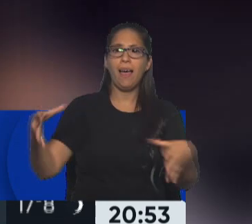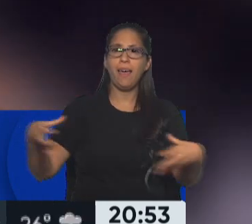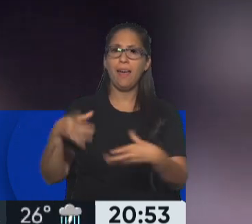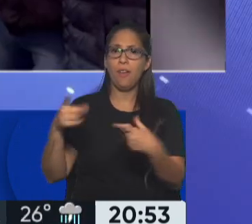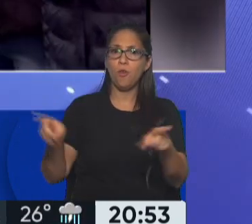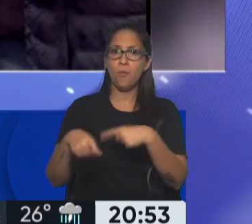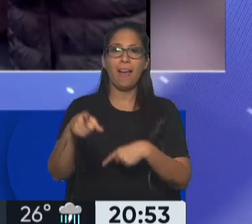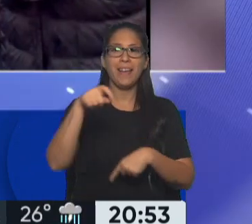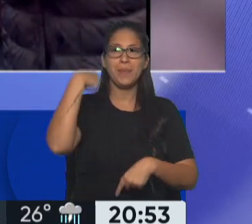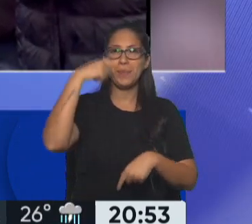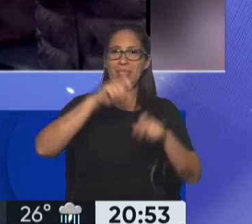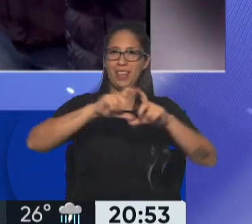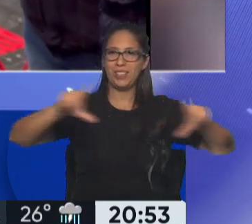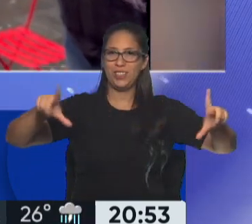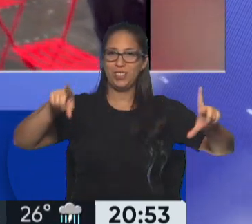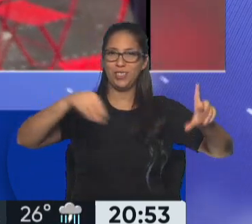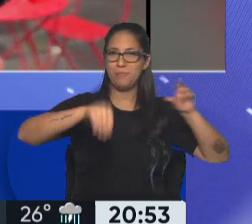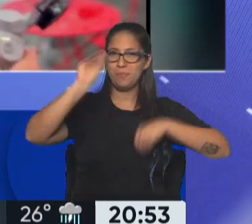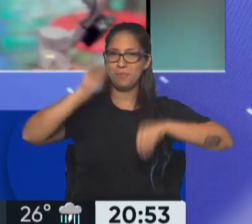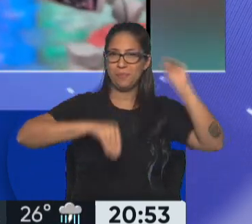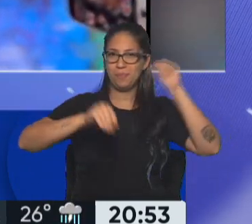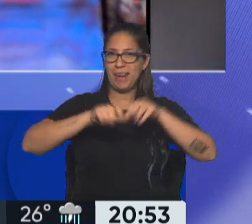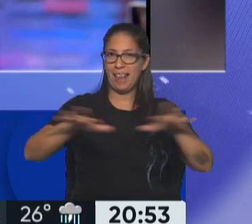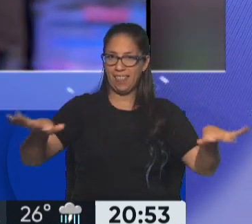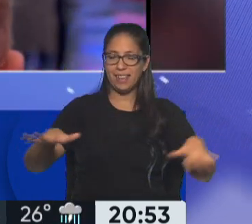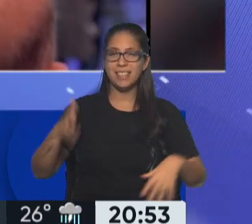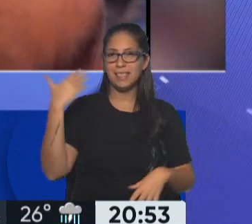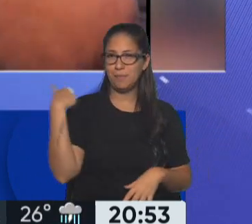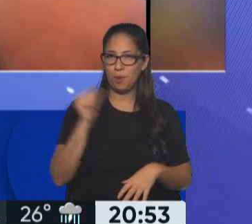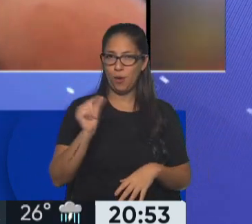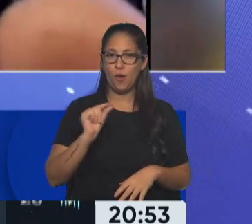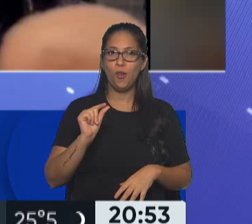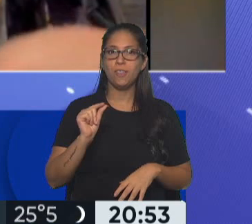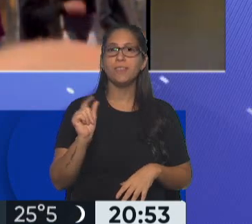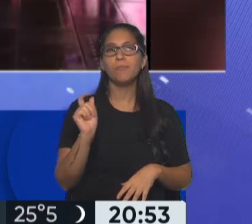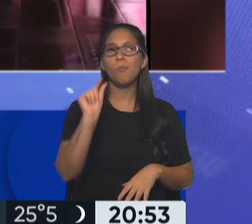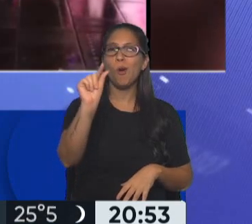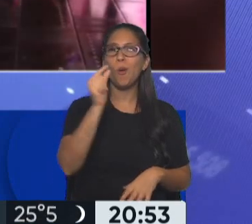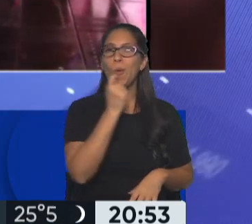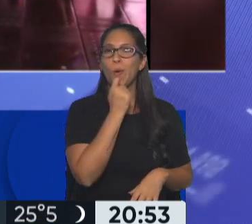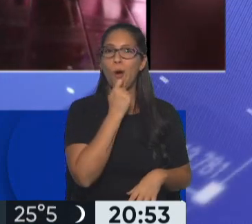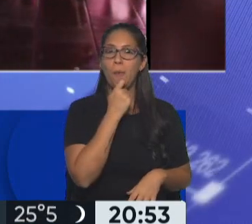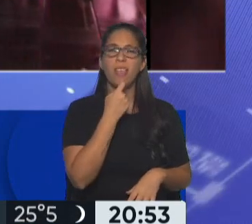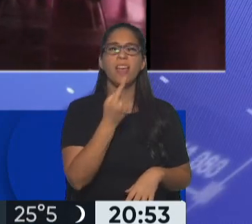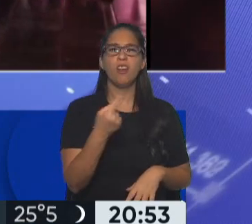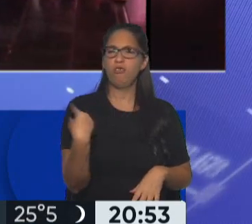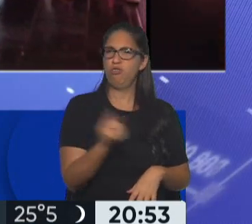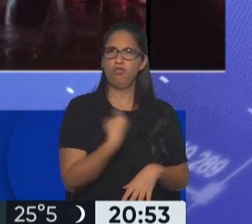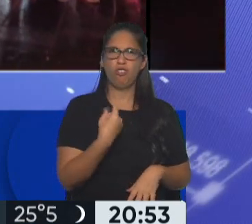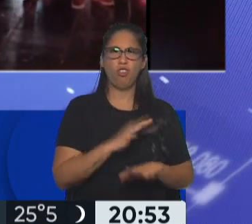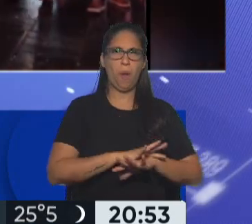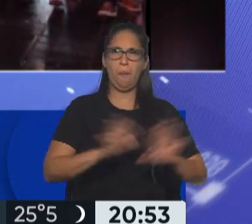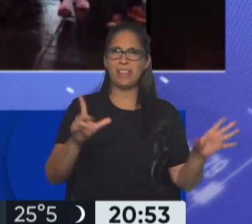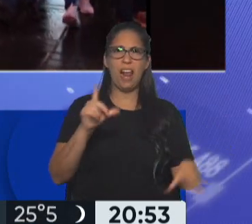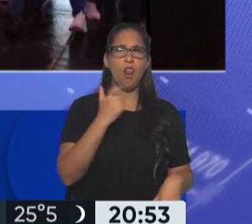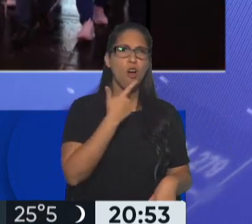algunas imágenes. Estas son imágenes subidas en las redes de Los Palmeras, que bromearon un poco y dijeron que ya van a dejar de llamarse Los